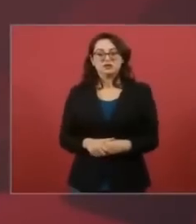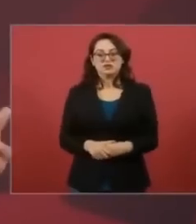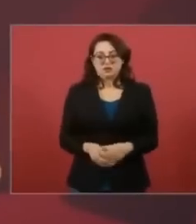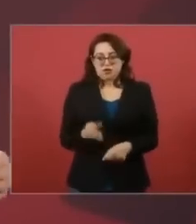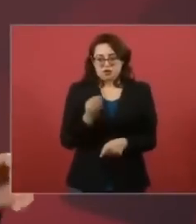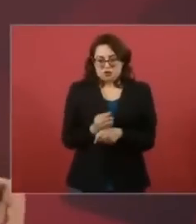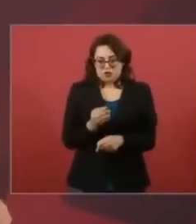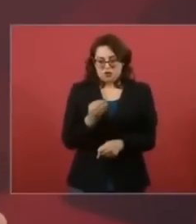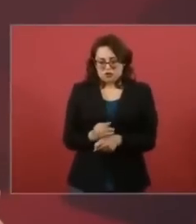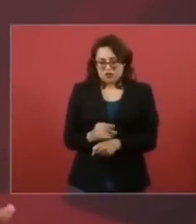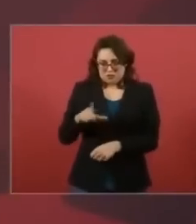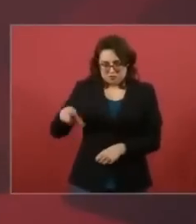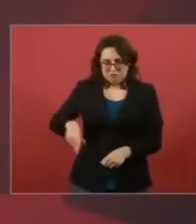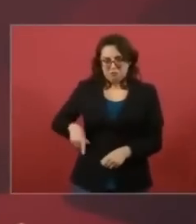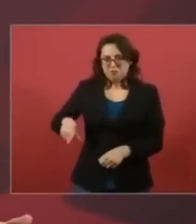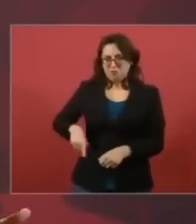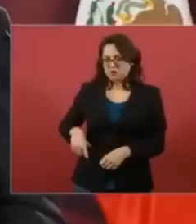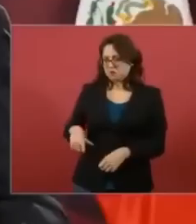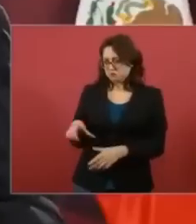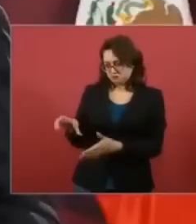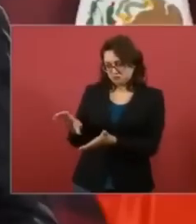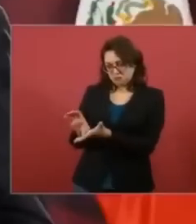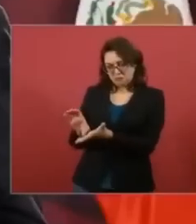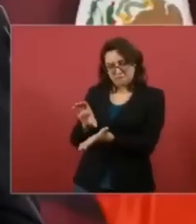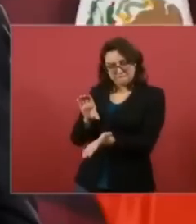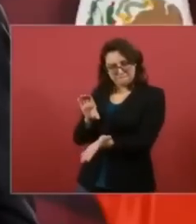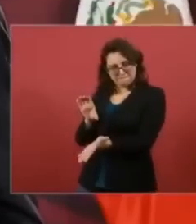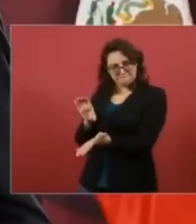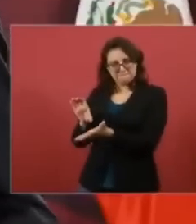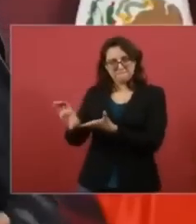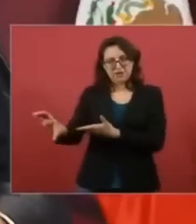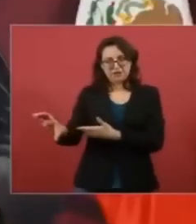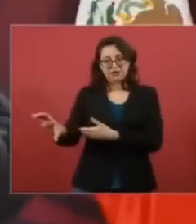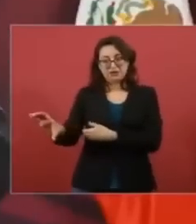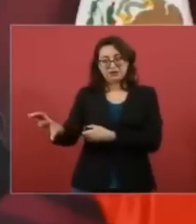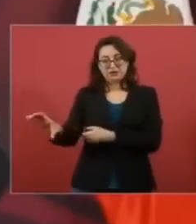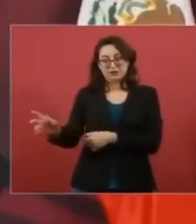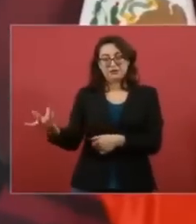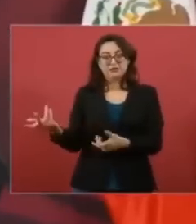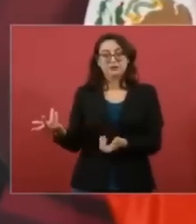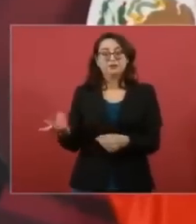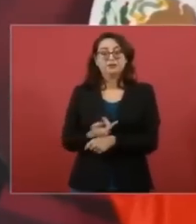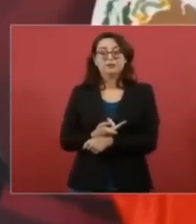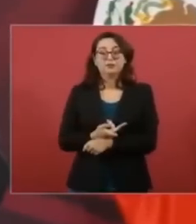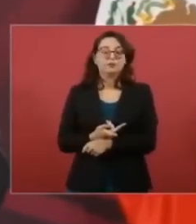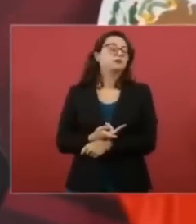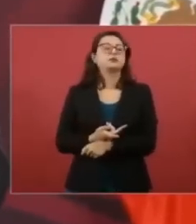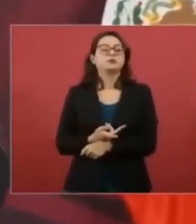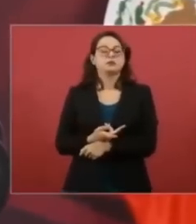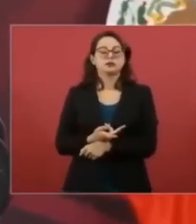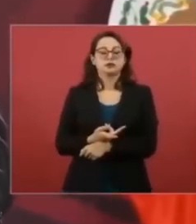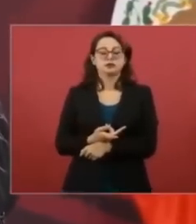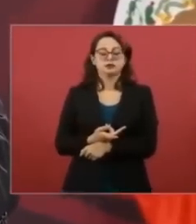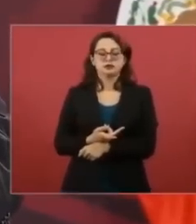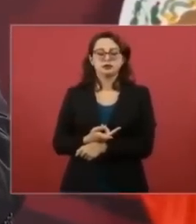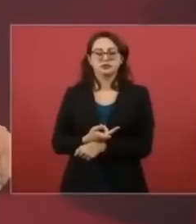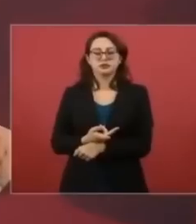se les iba a comprar la marca, 2, 3 edificios, tampoco los